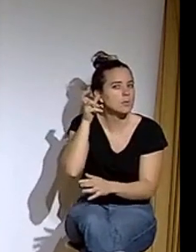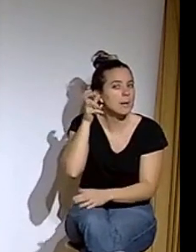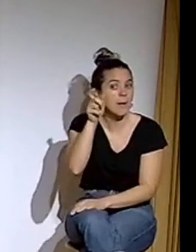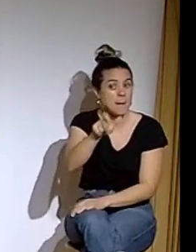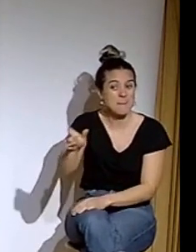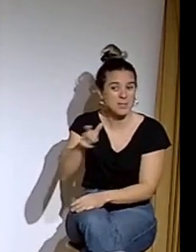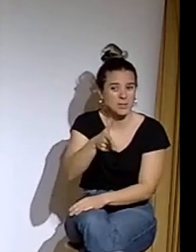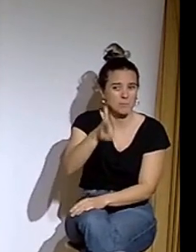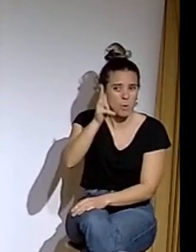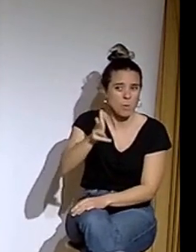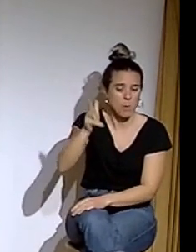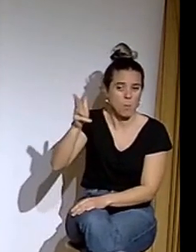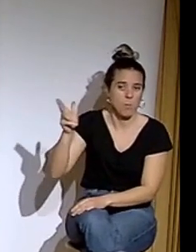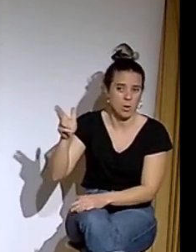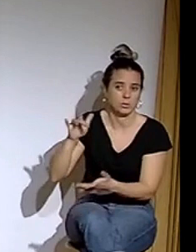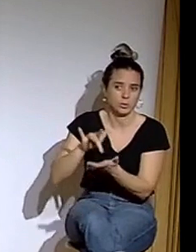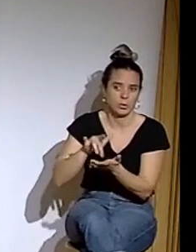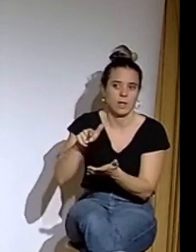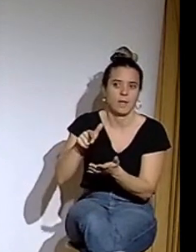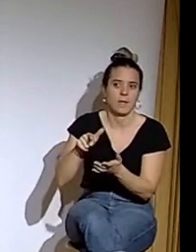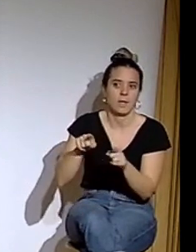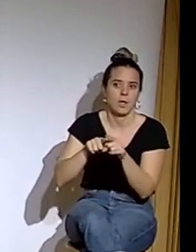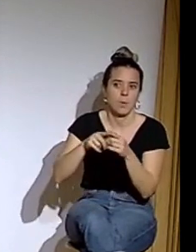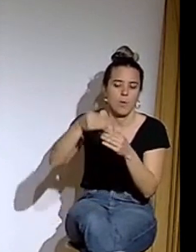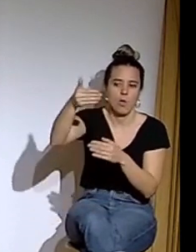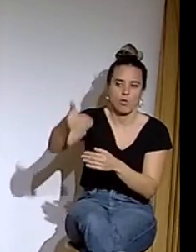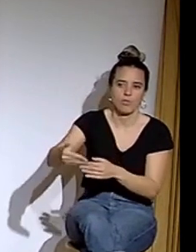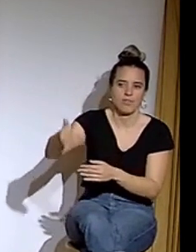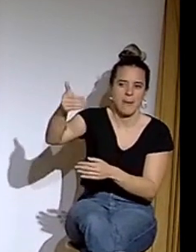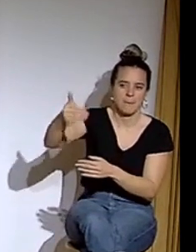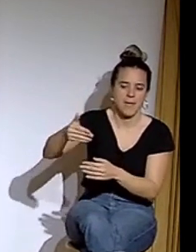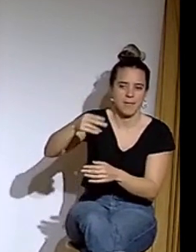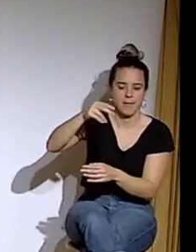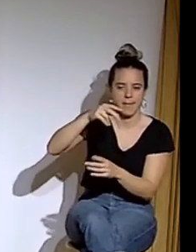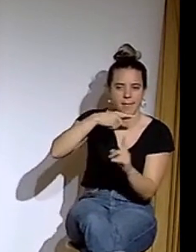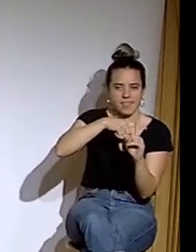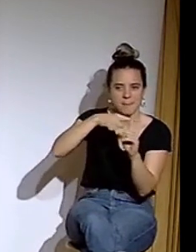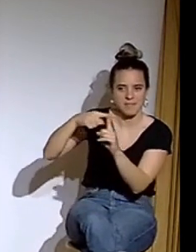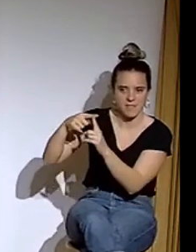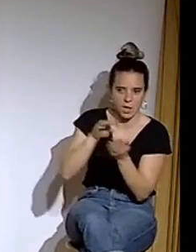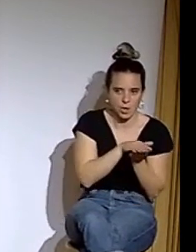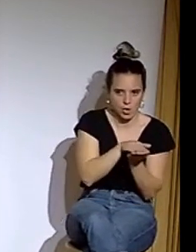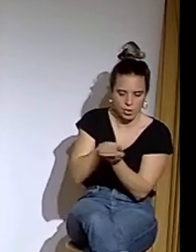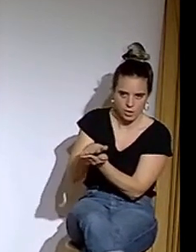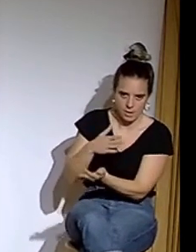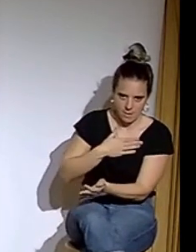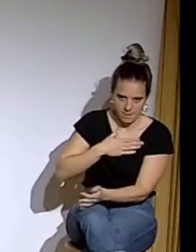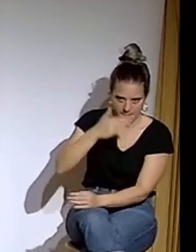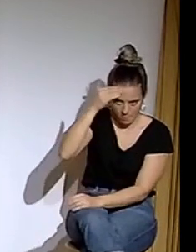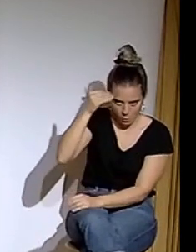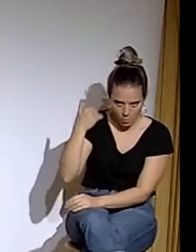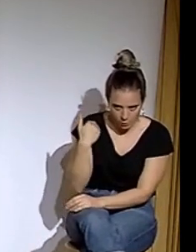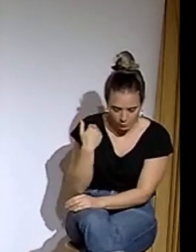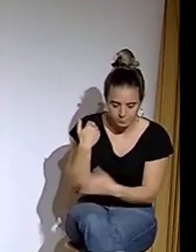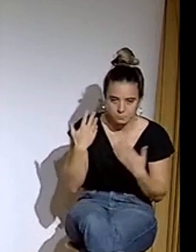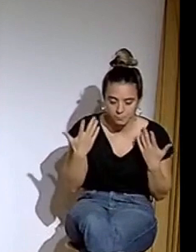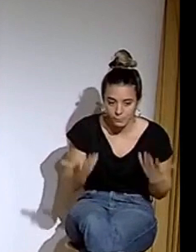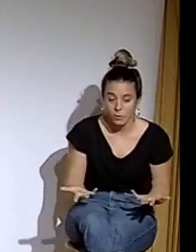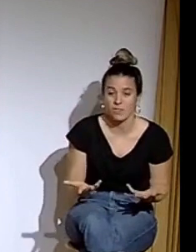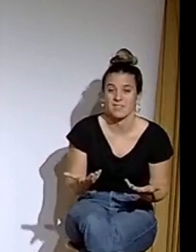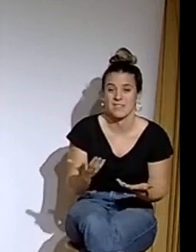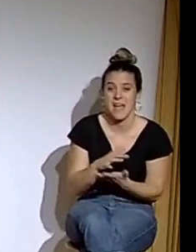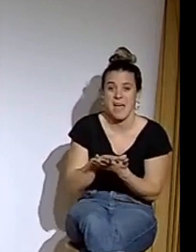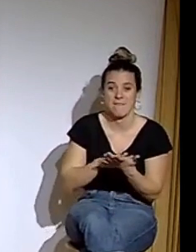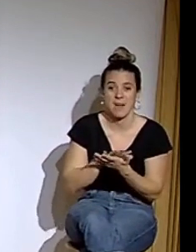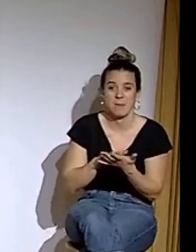fusilando a la gente en la Tapia del cementerio de mi pueblo Entonces cuando hablamos de a veces